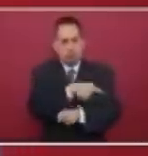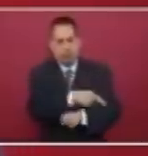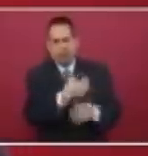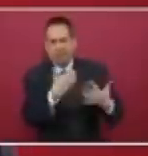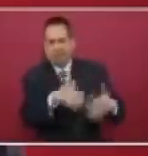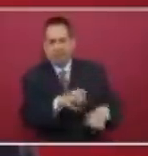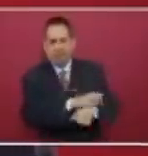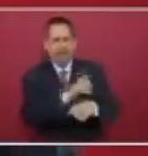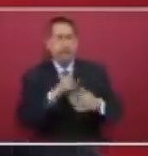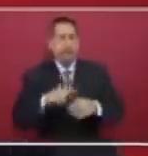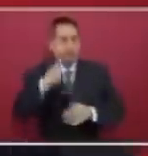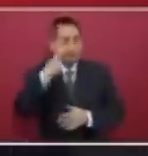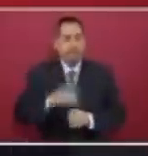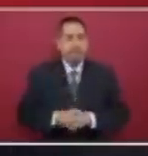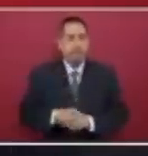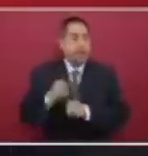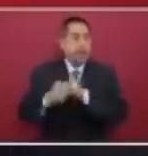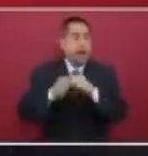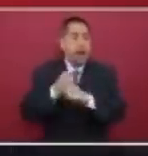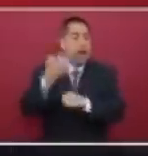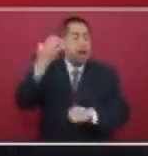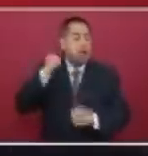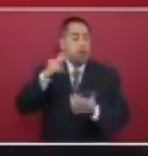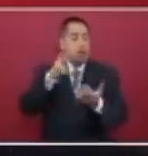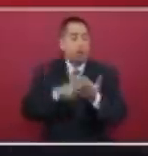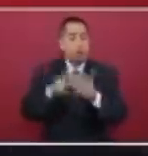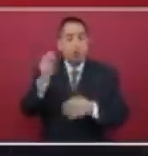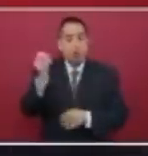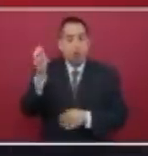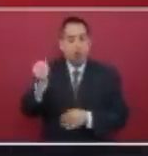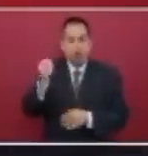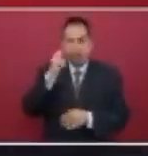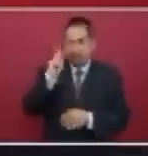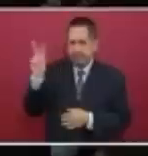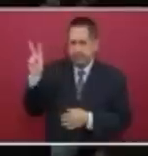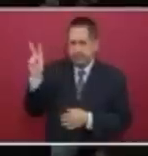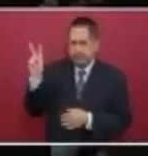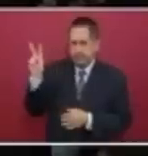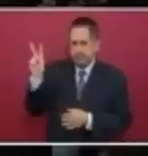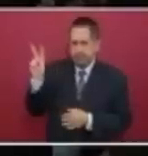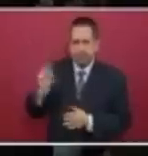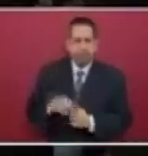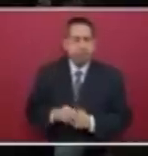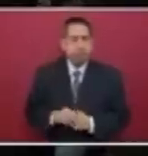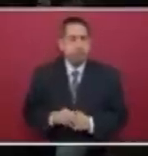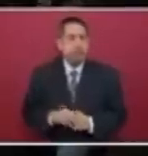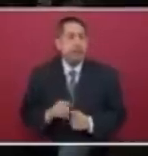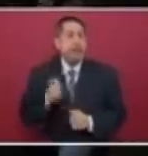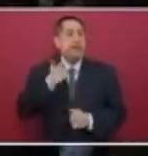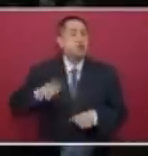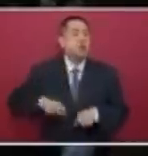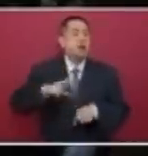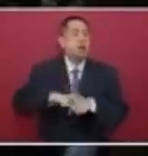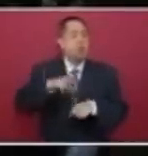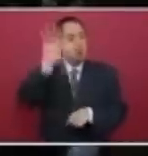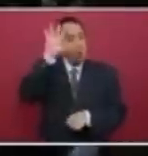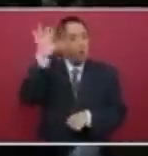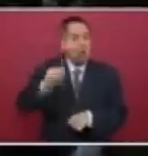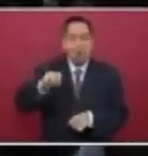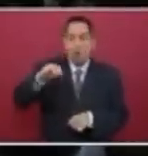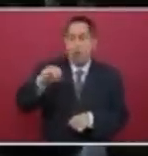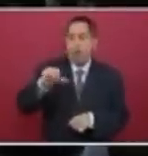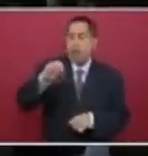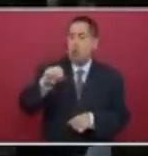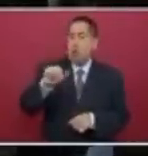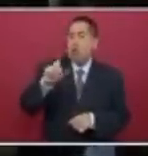en el 2009 y me pasa en la primera por favor el entonces gobernador de morelos marco adame